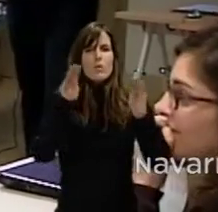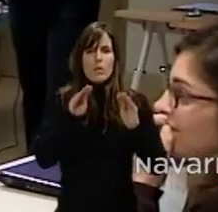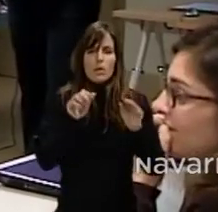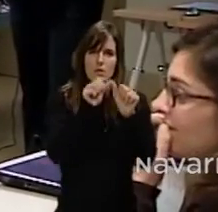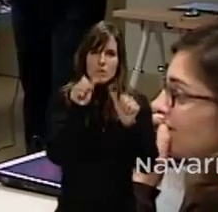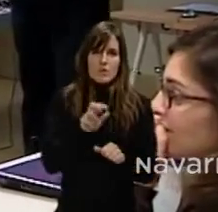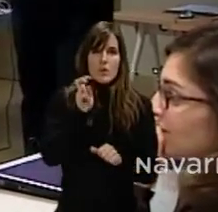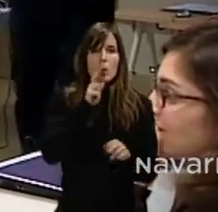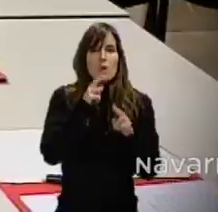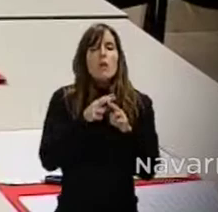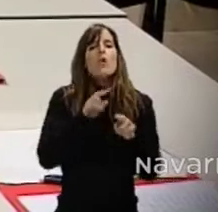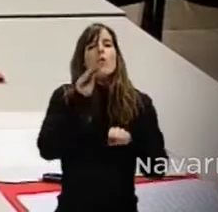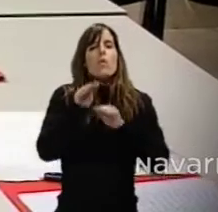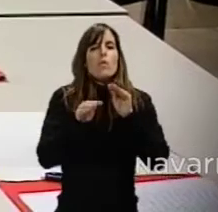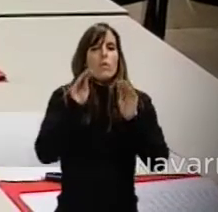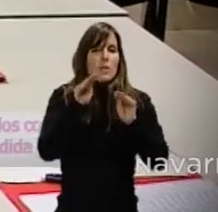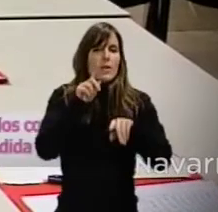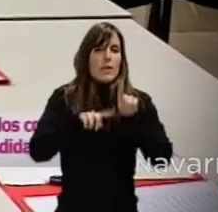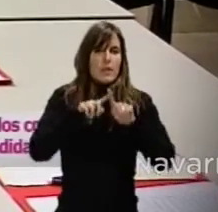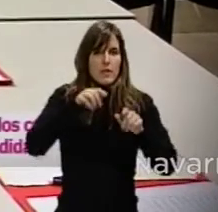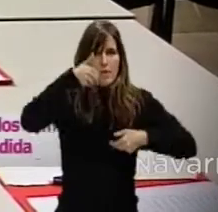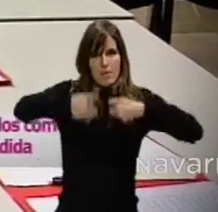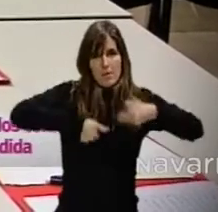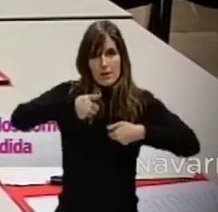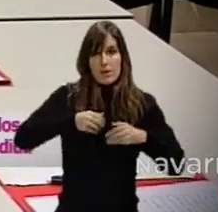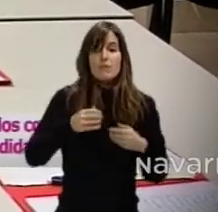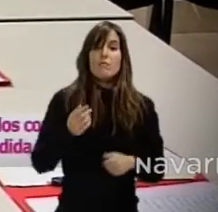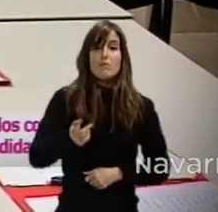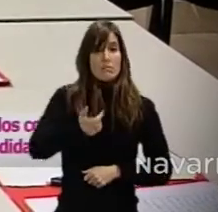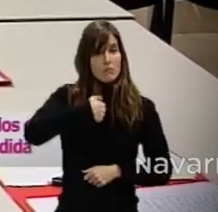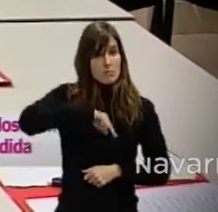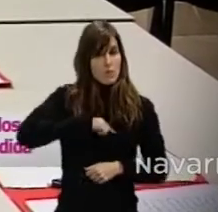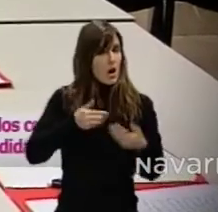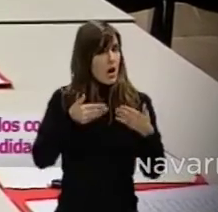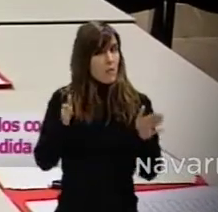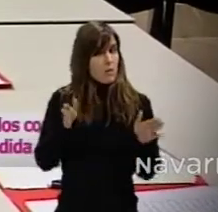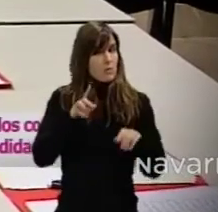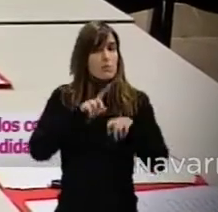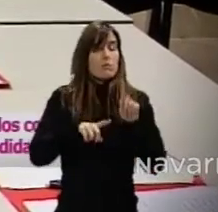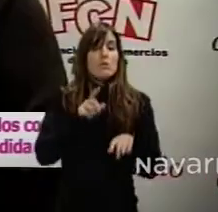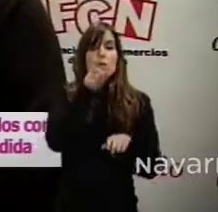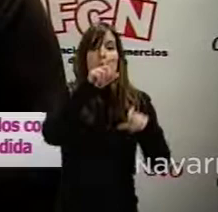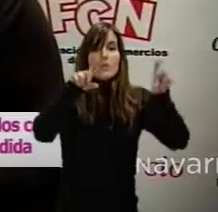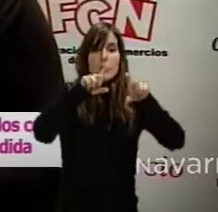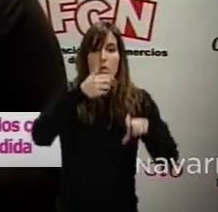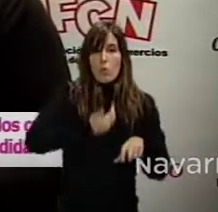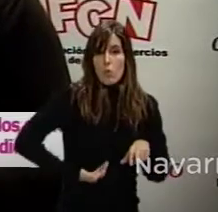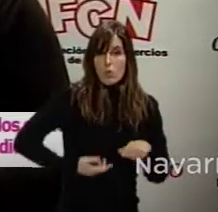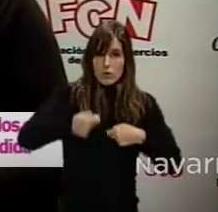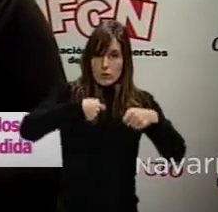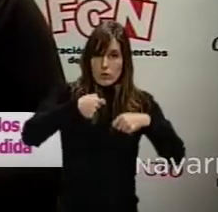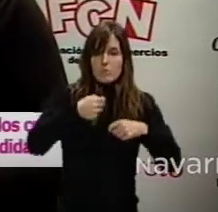lo que denominamos formación a demanda en la cual Federación de Comercios ofrecemos la posibilidad a los empresarios comerciantes